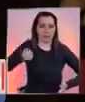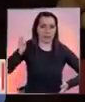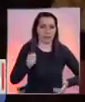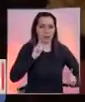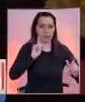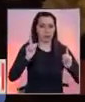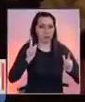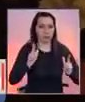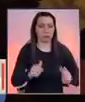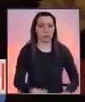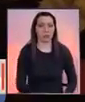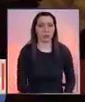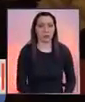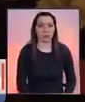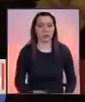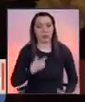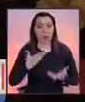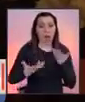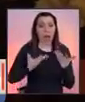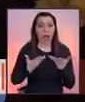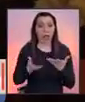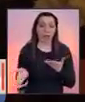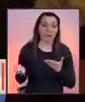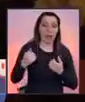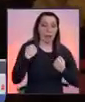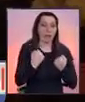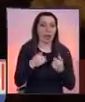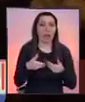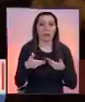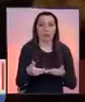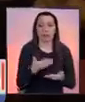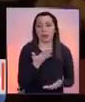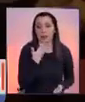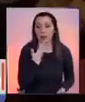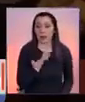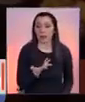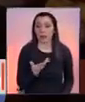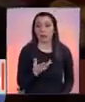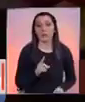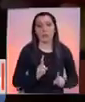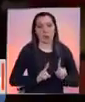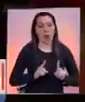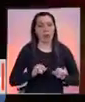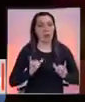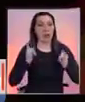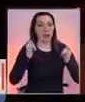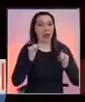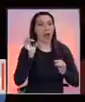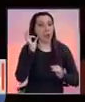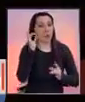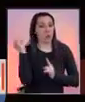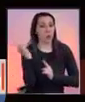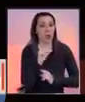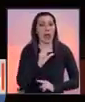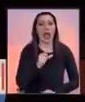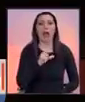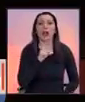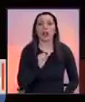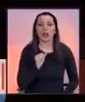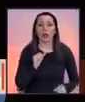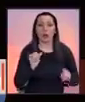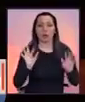los zurdos. Vamos a cantar, vamos a salir a bailar un poco más tarde también. Vamos a hacer algo bien entretenido. Hay unas garotas hoy día con unas plumas.